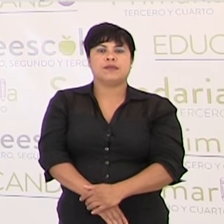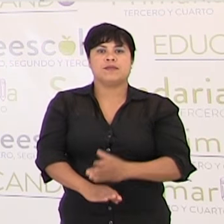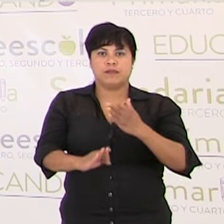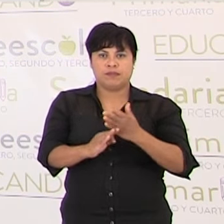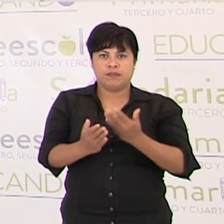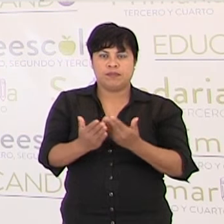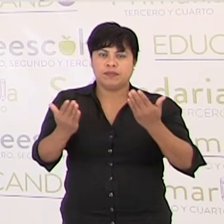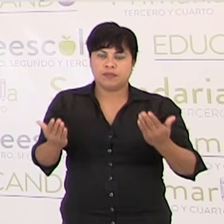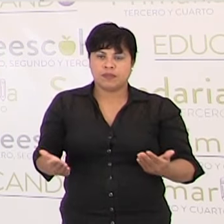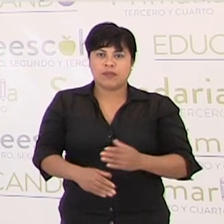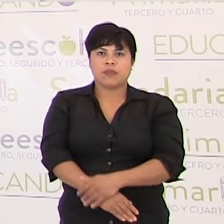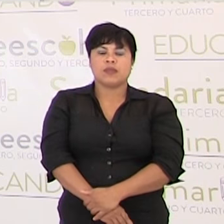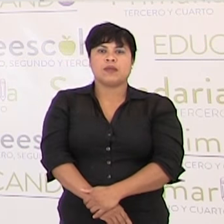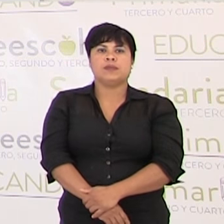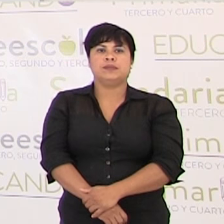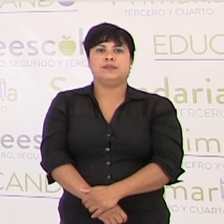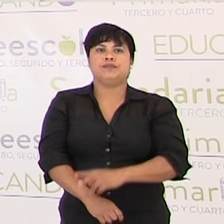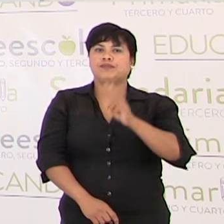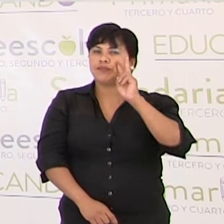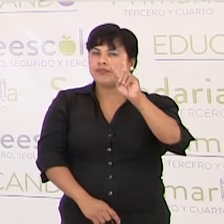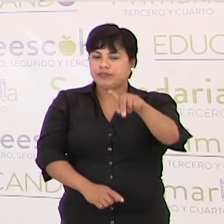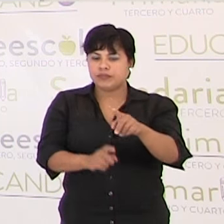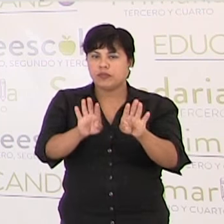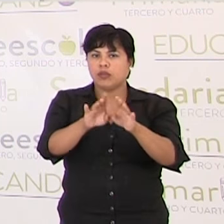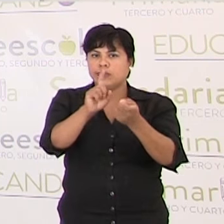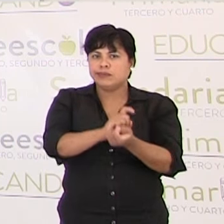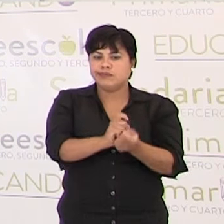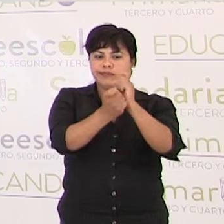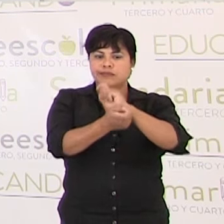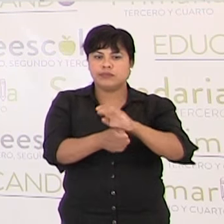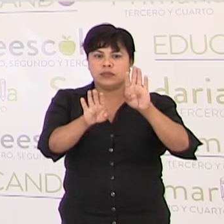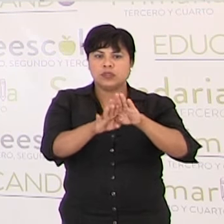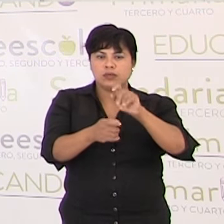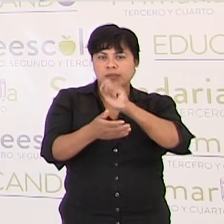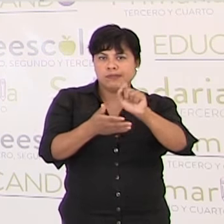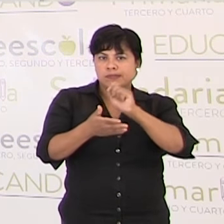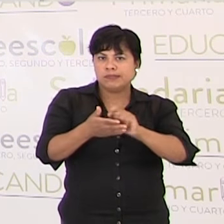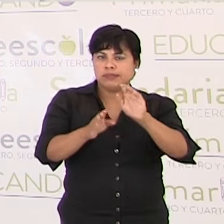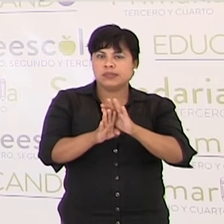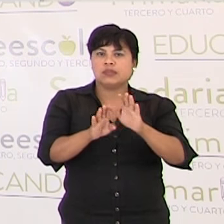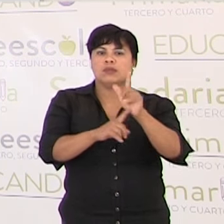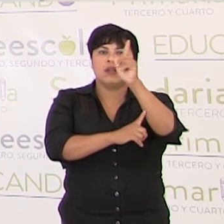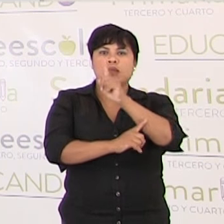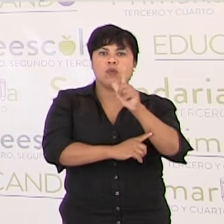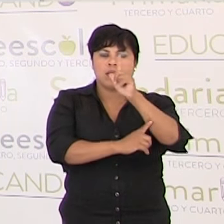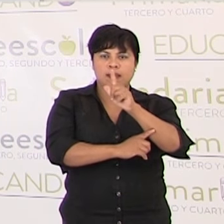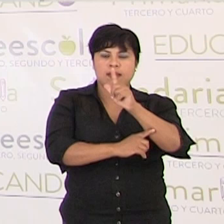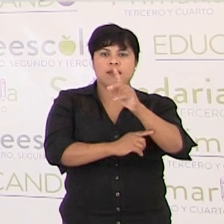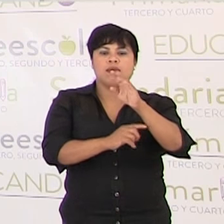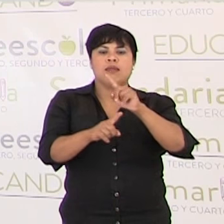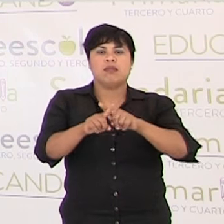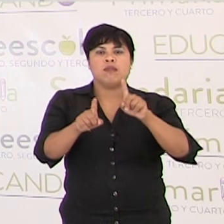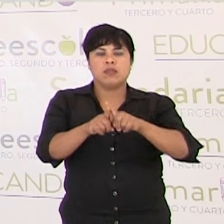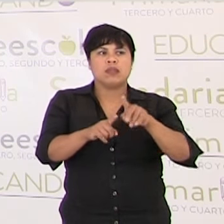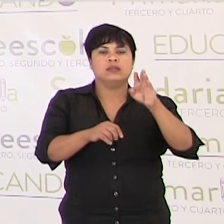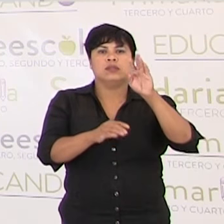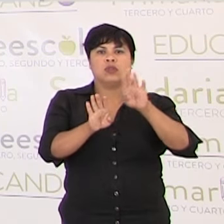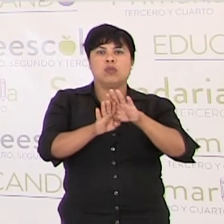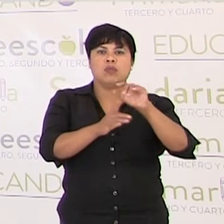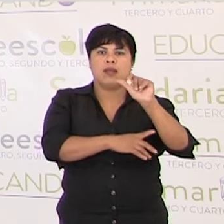Ahorita vamos a traducir, ¿sí?, a traducir al lenguaje verbal algunas